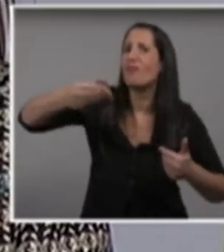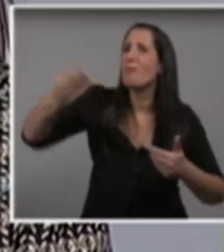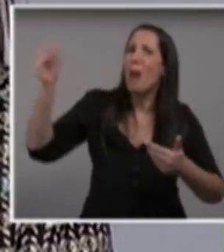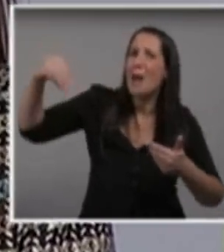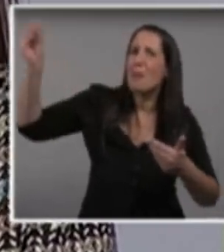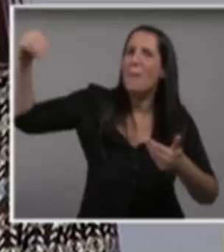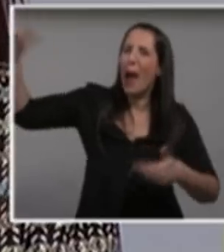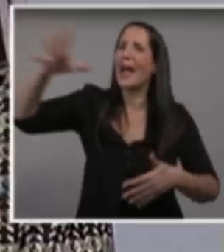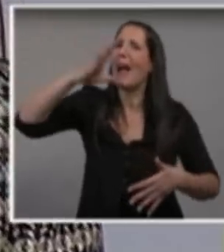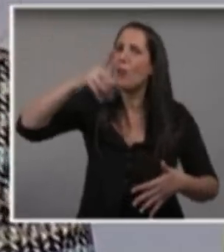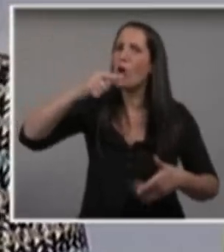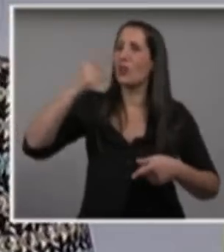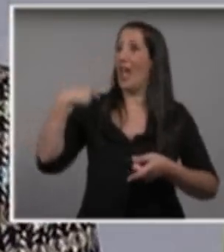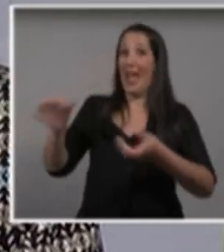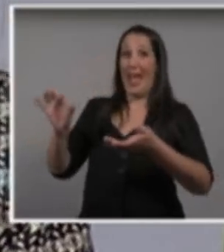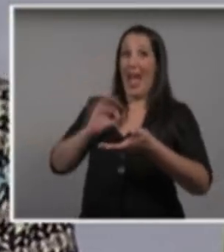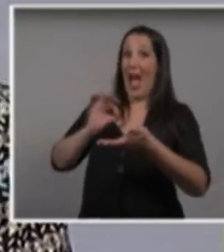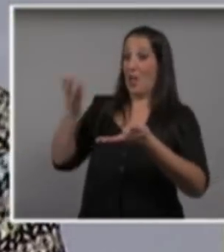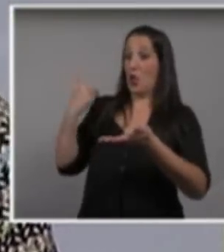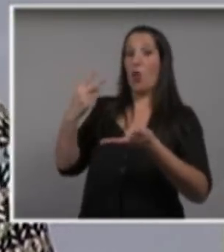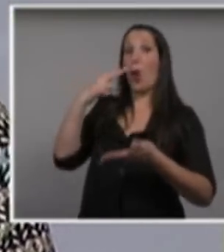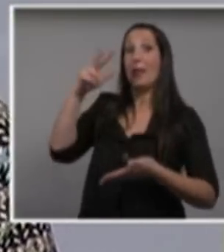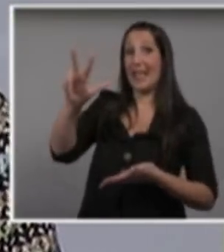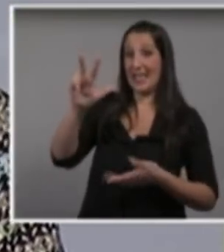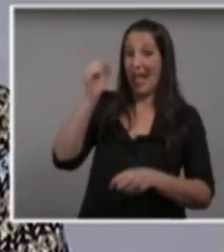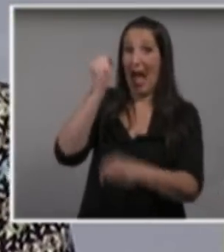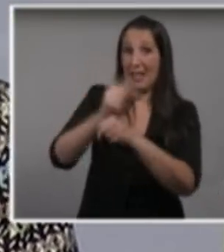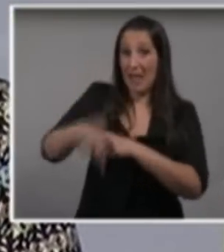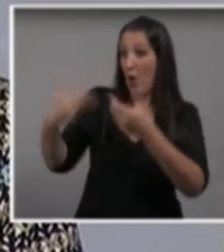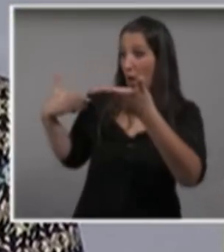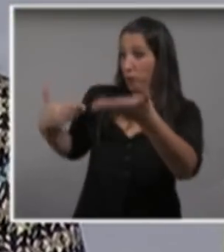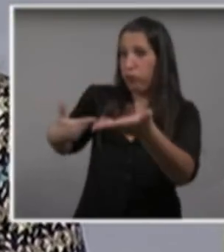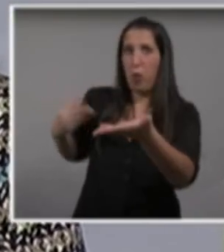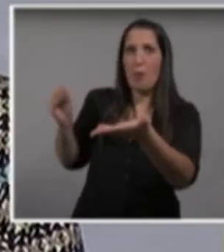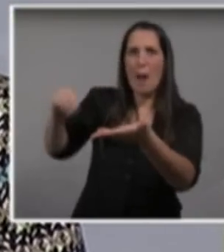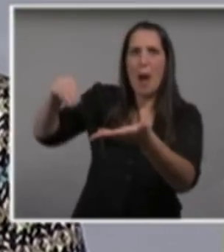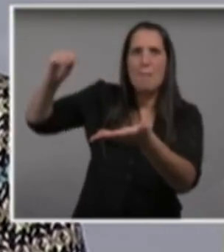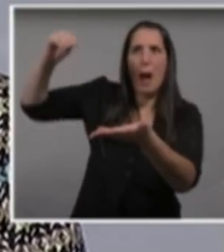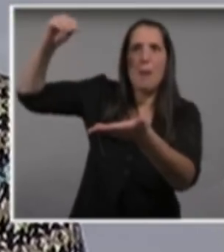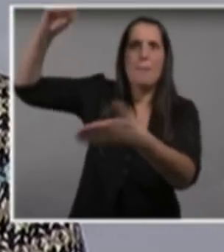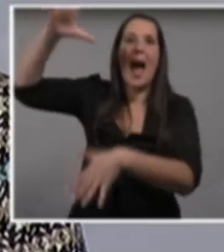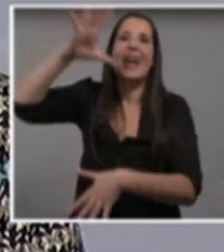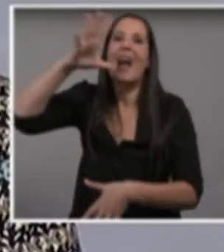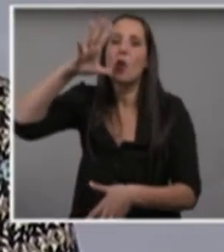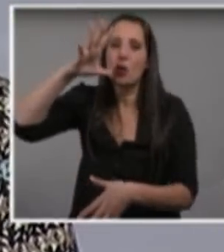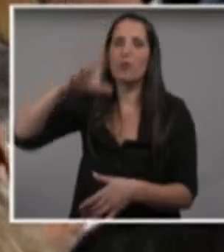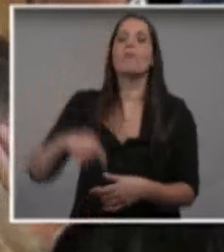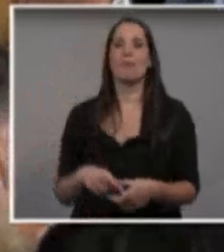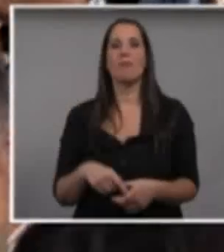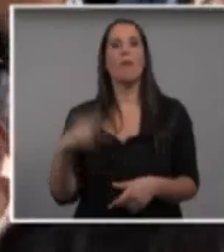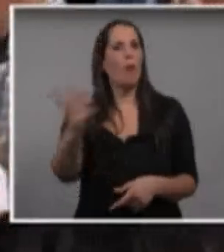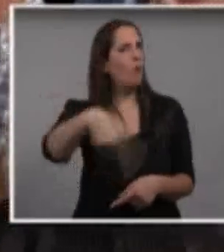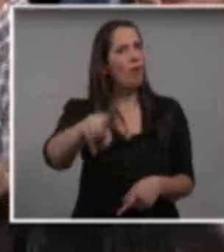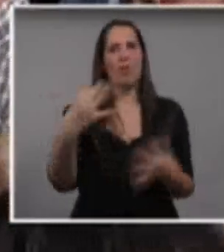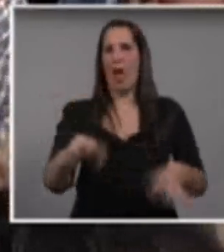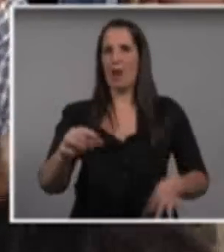2003 a la fecha. Tienen que estar muy orgullosos. Y vamos a seguir apoyando